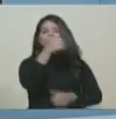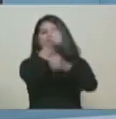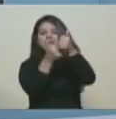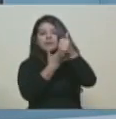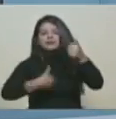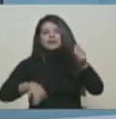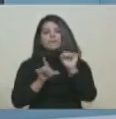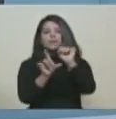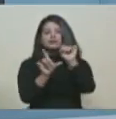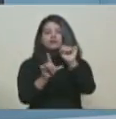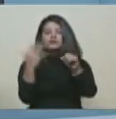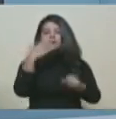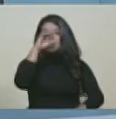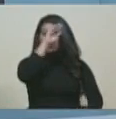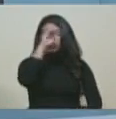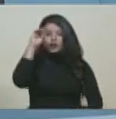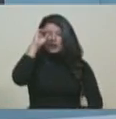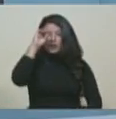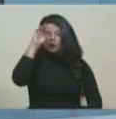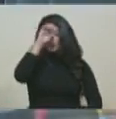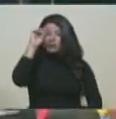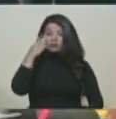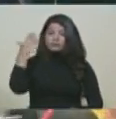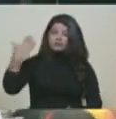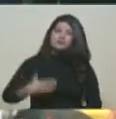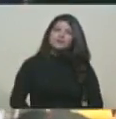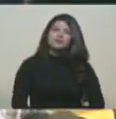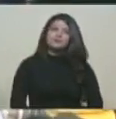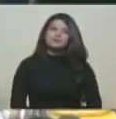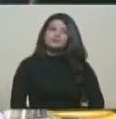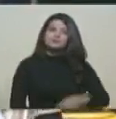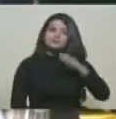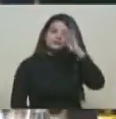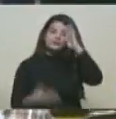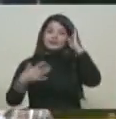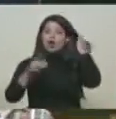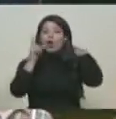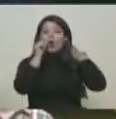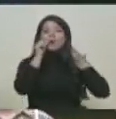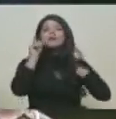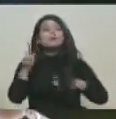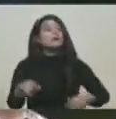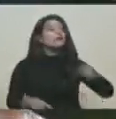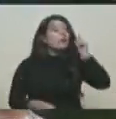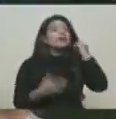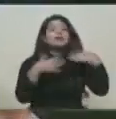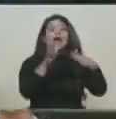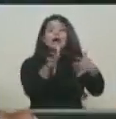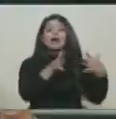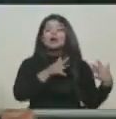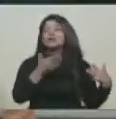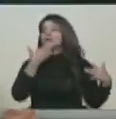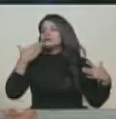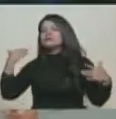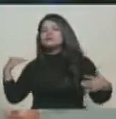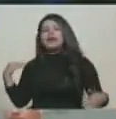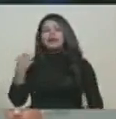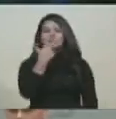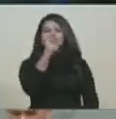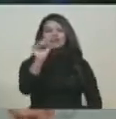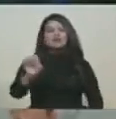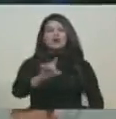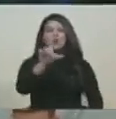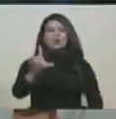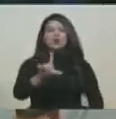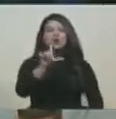Roja, el PSUD, Diosdado Cabello Rondón. Adelante. Mujeres y hombres que fueron electos por nuestro pueblo el día 30 de julio,